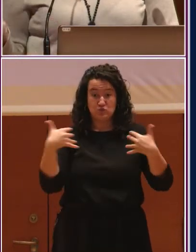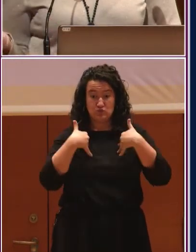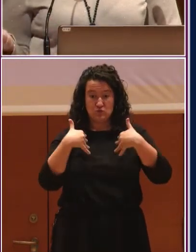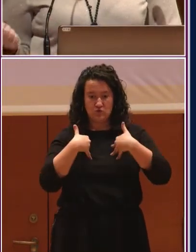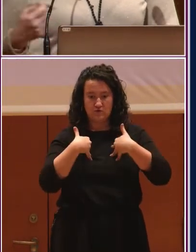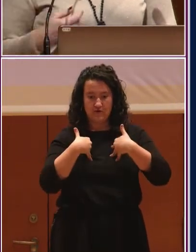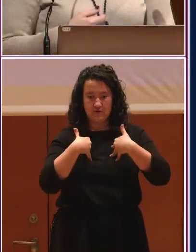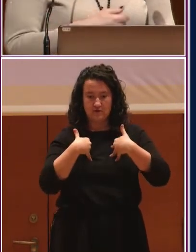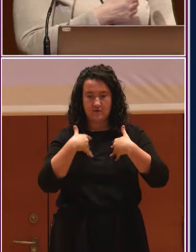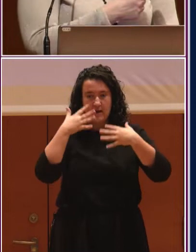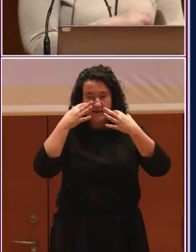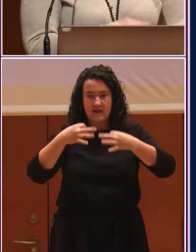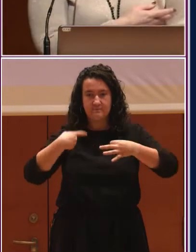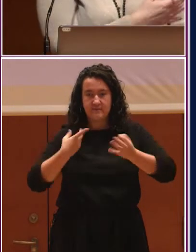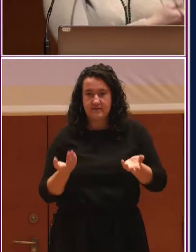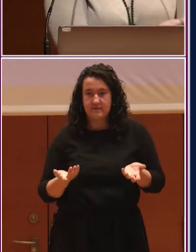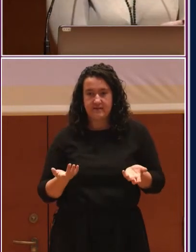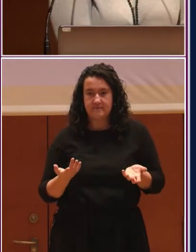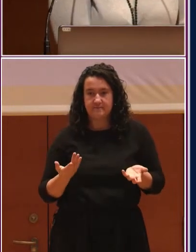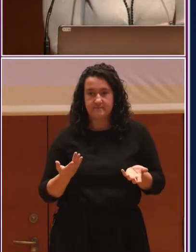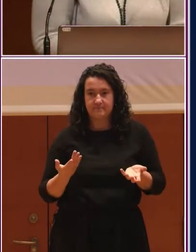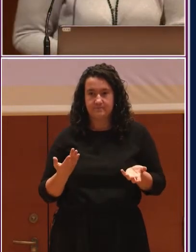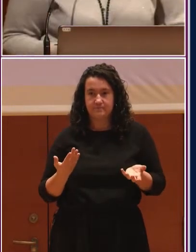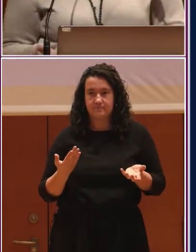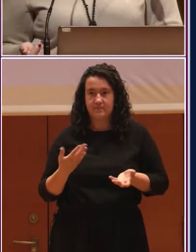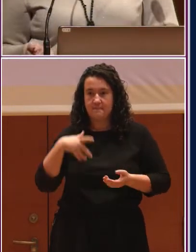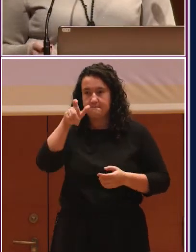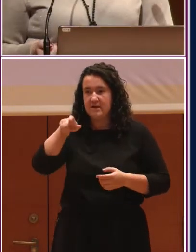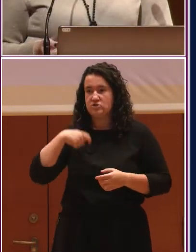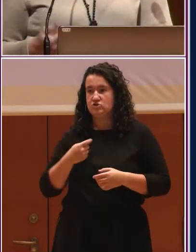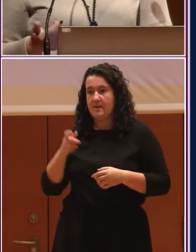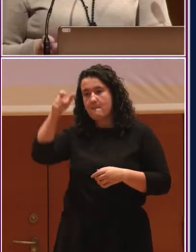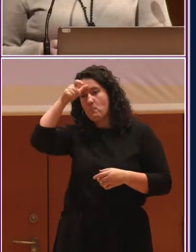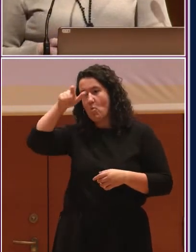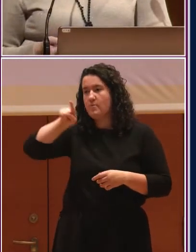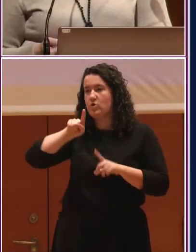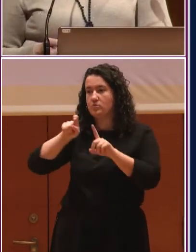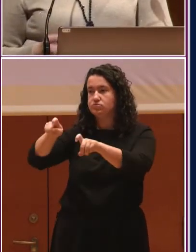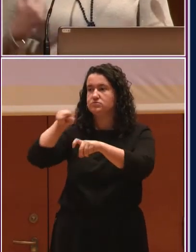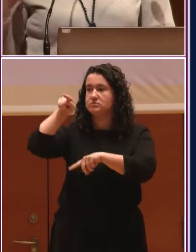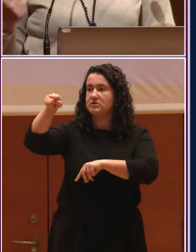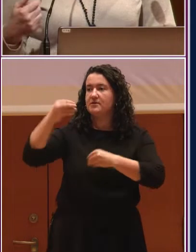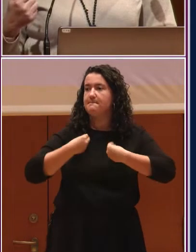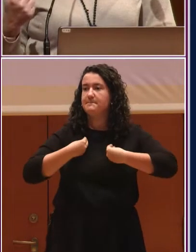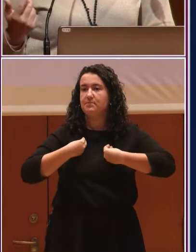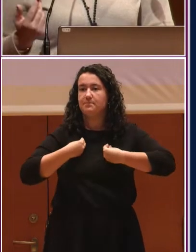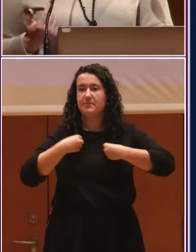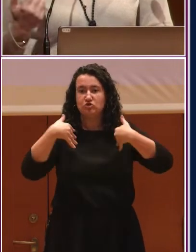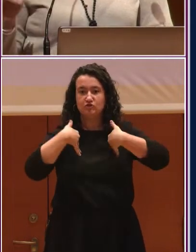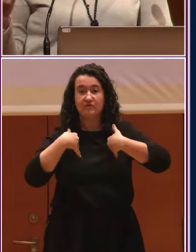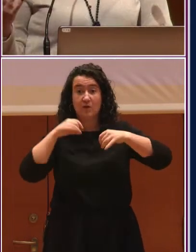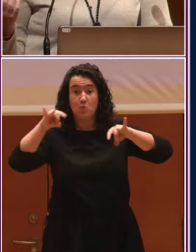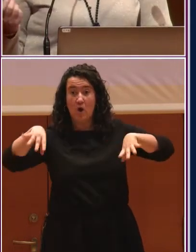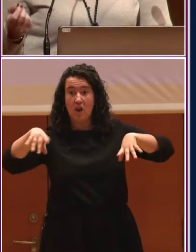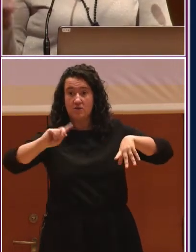en ciudades capitales como extras la mujer que sufre violencia de género no vive igual